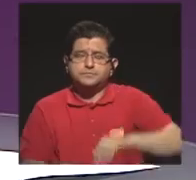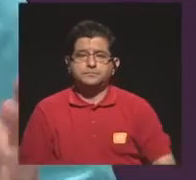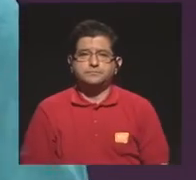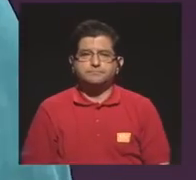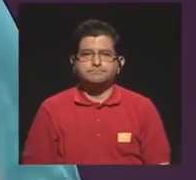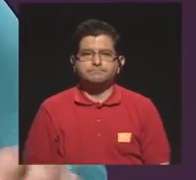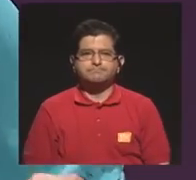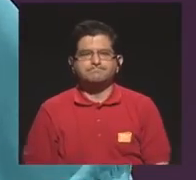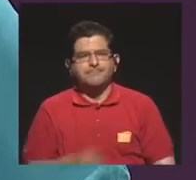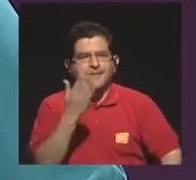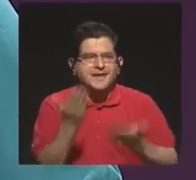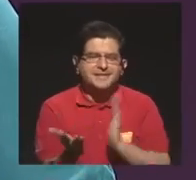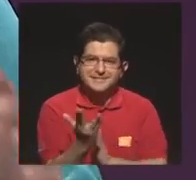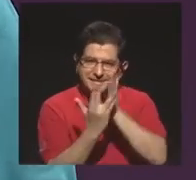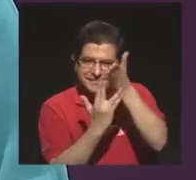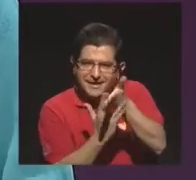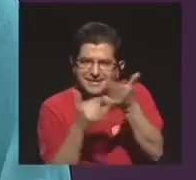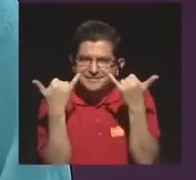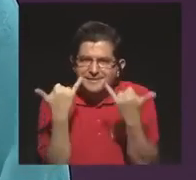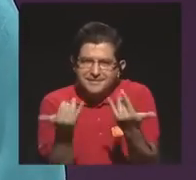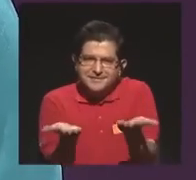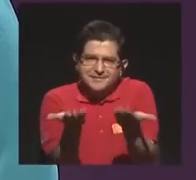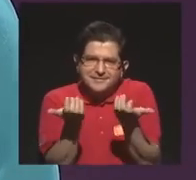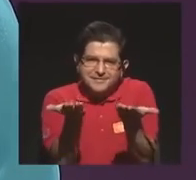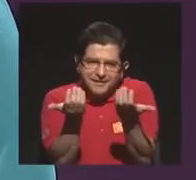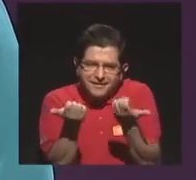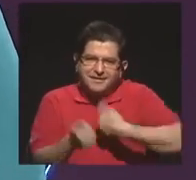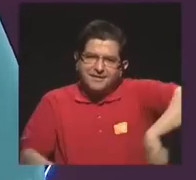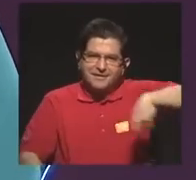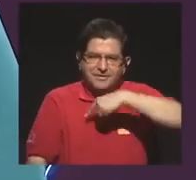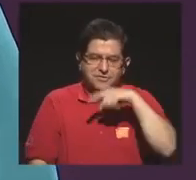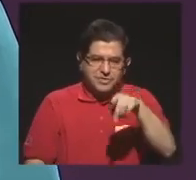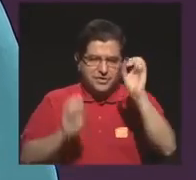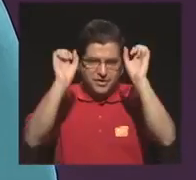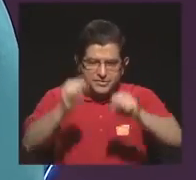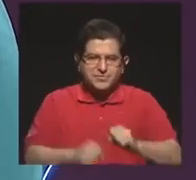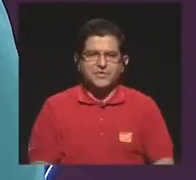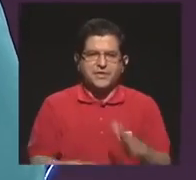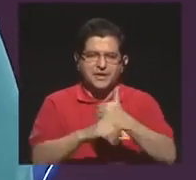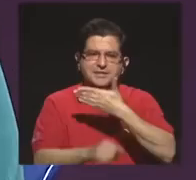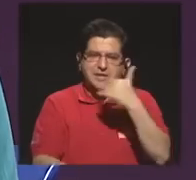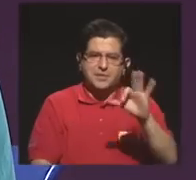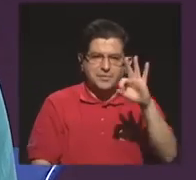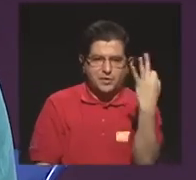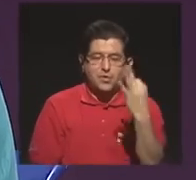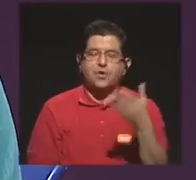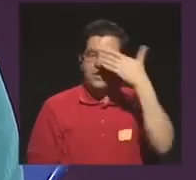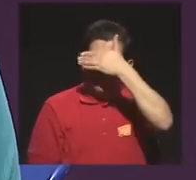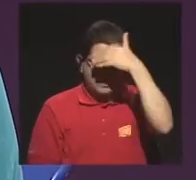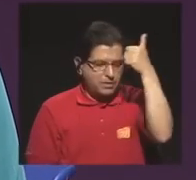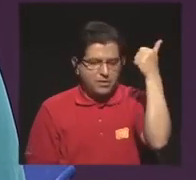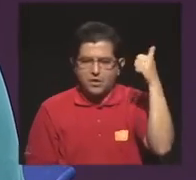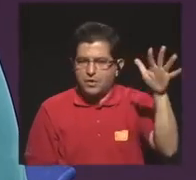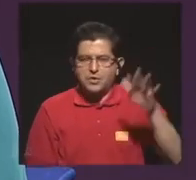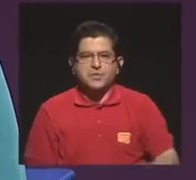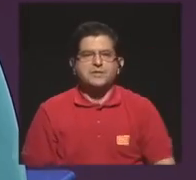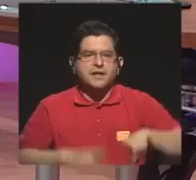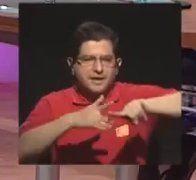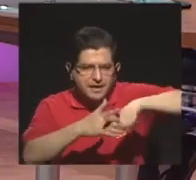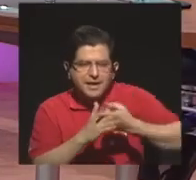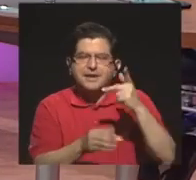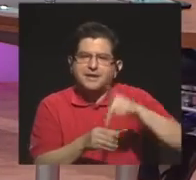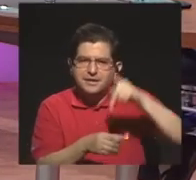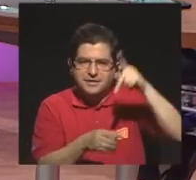pasa es que cuando acceden a puestos, pues quisiéramos que realmente pudieran ejercerlo de la mejor forma y que no olviden, digamos, el origen de lo que es